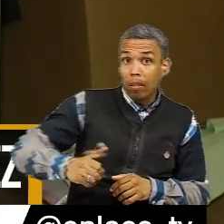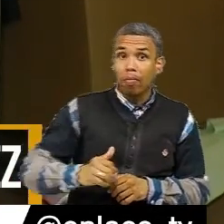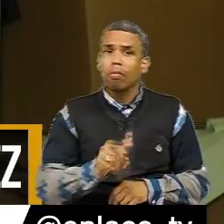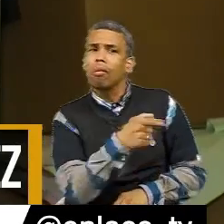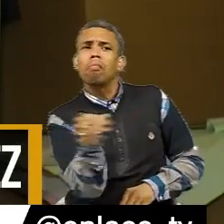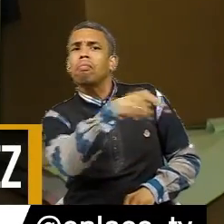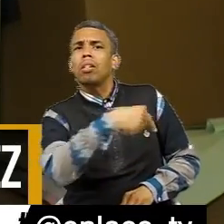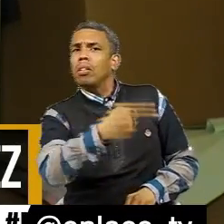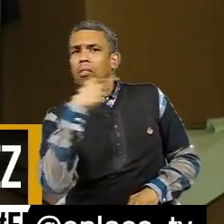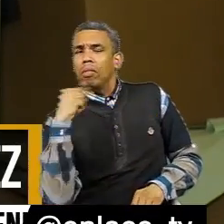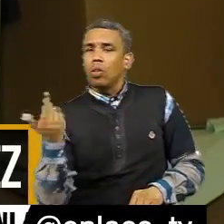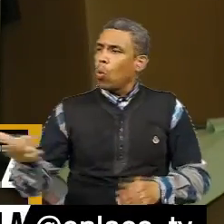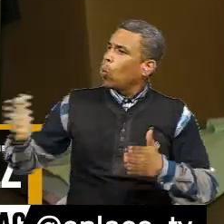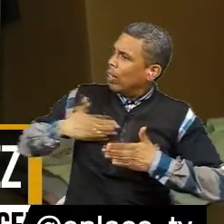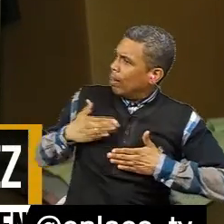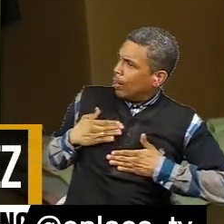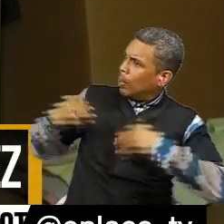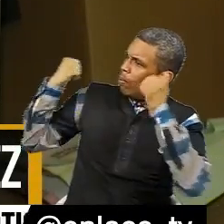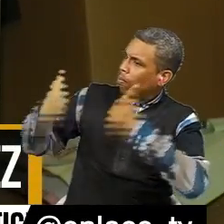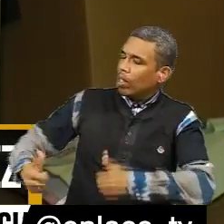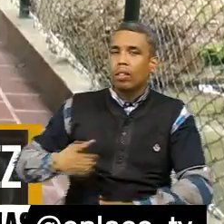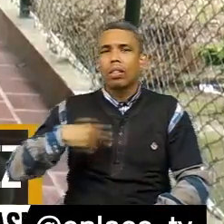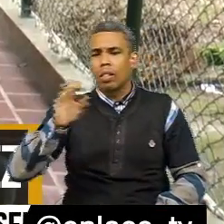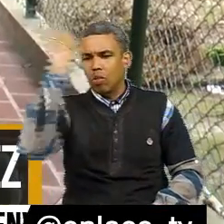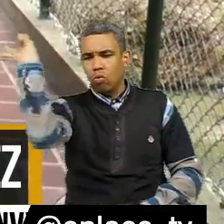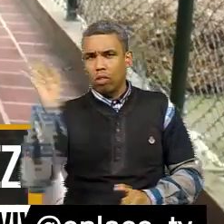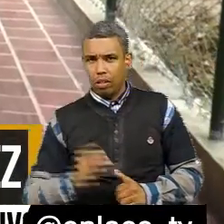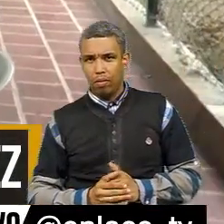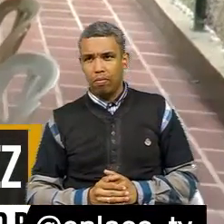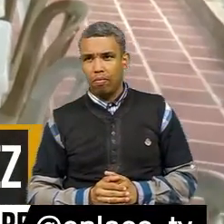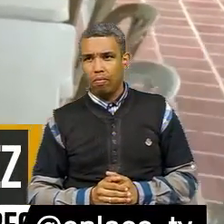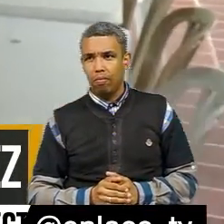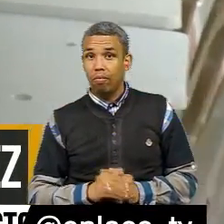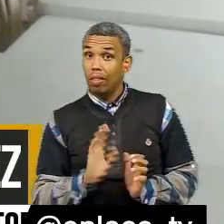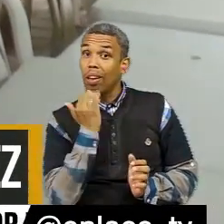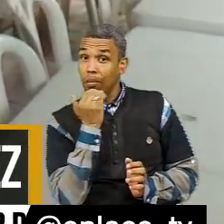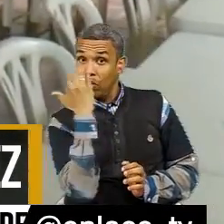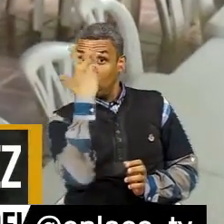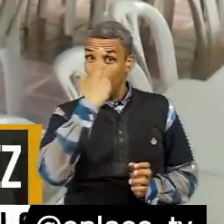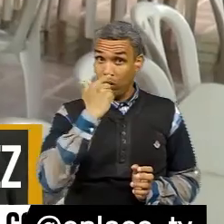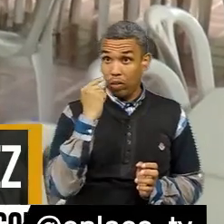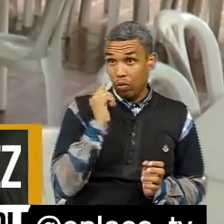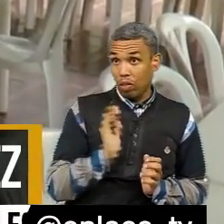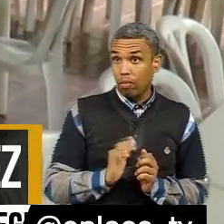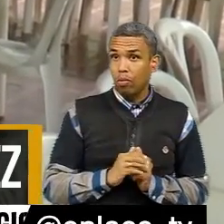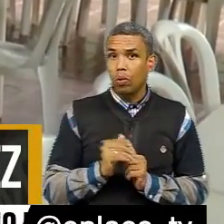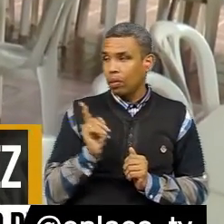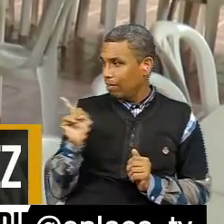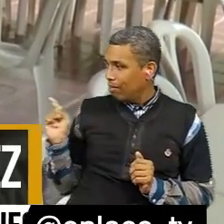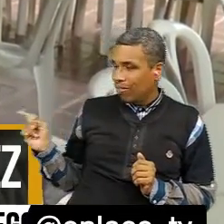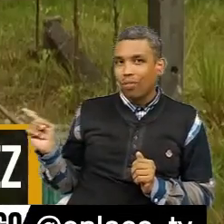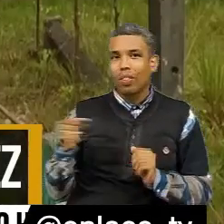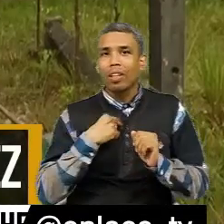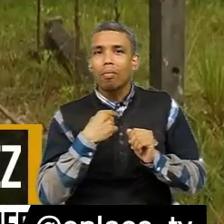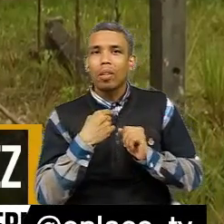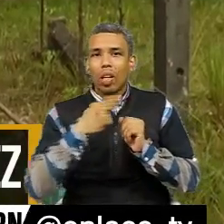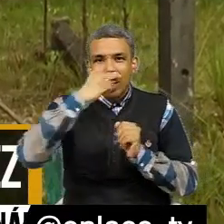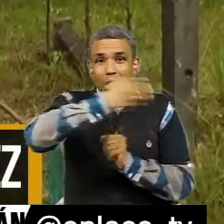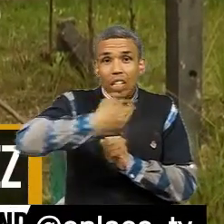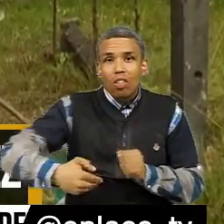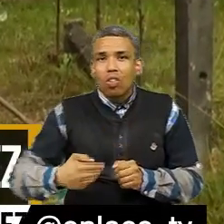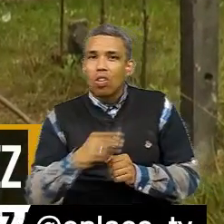mañana, y ojalá pase usted y grabe lo que es, cómo quedó bonito el comedor de los niños. Esta